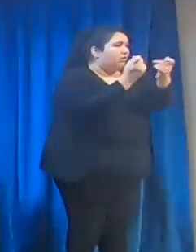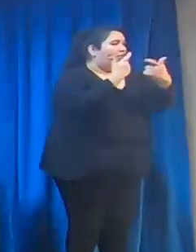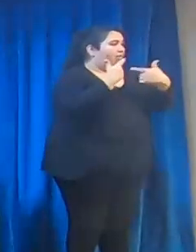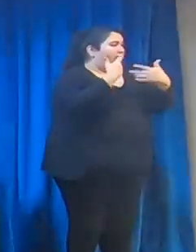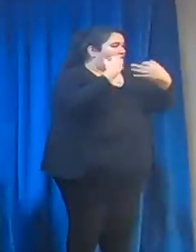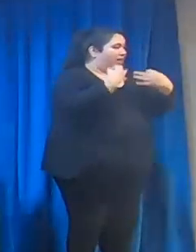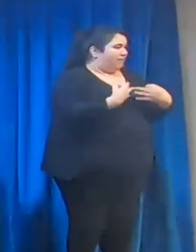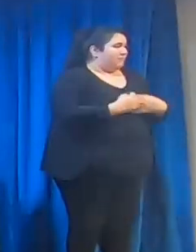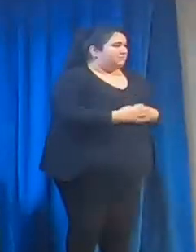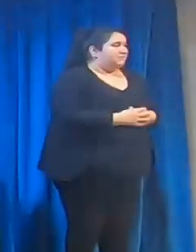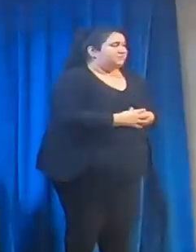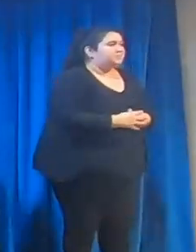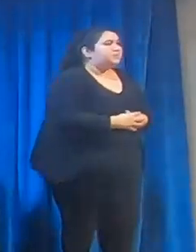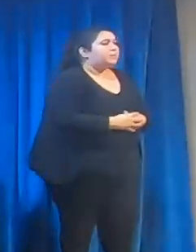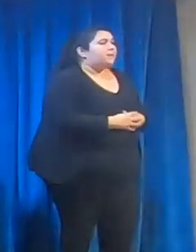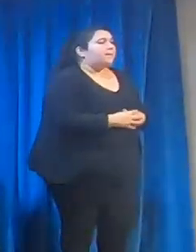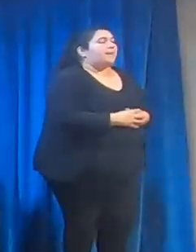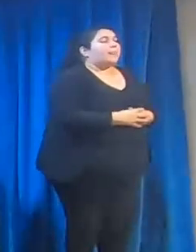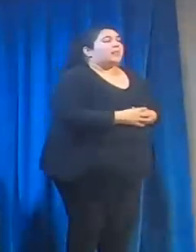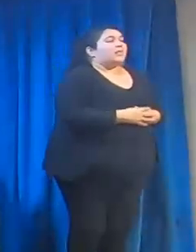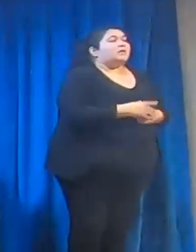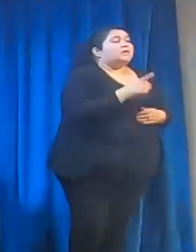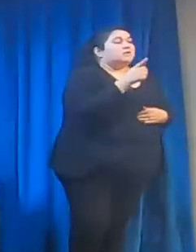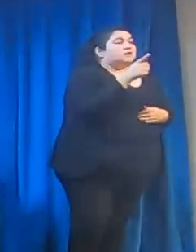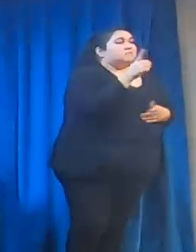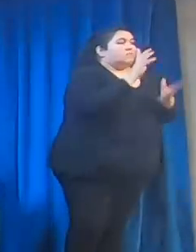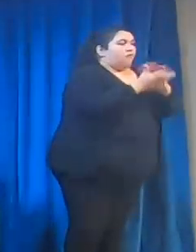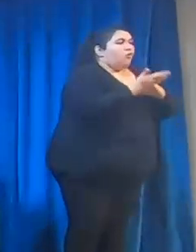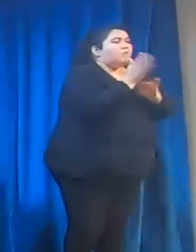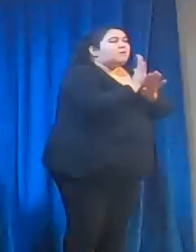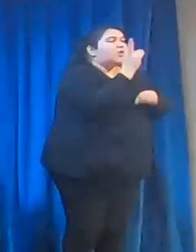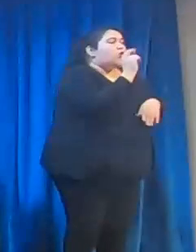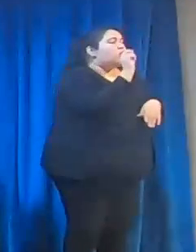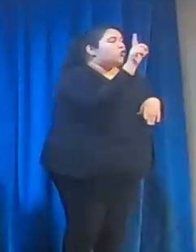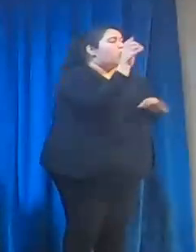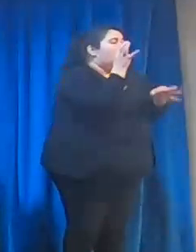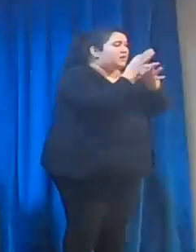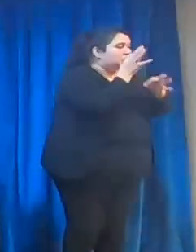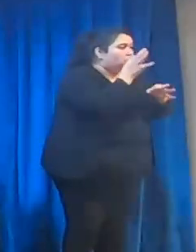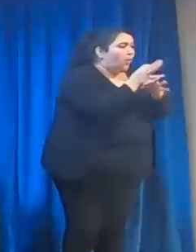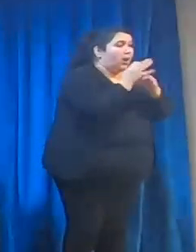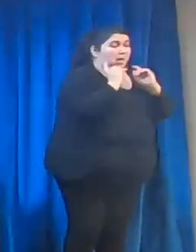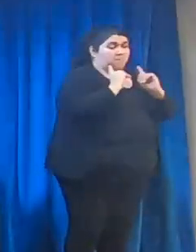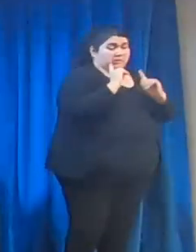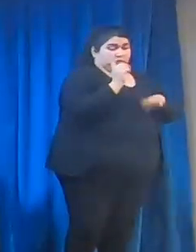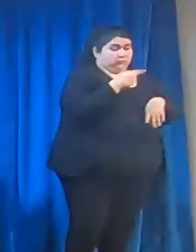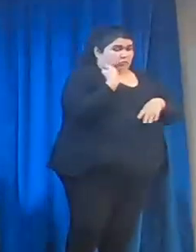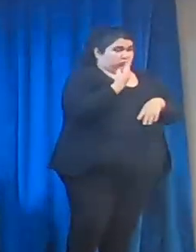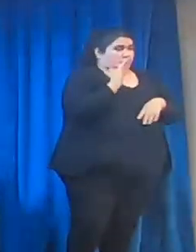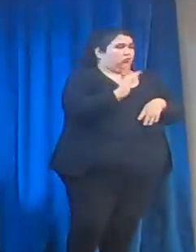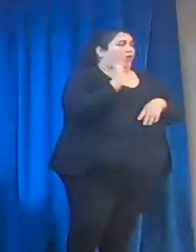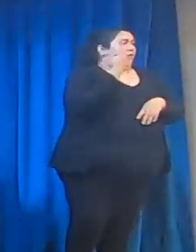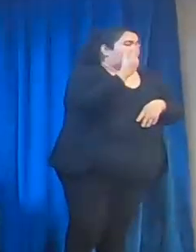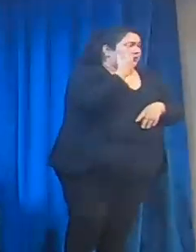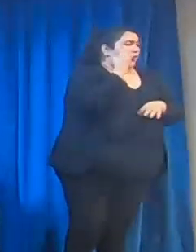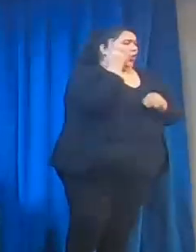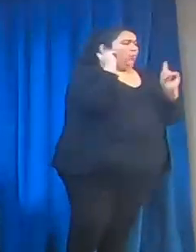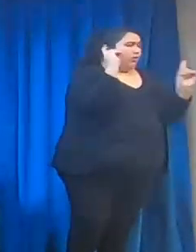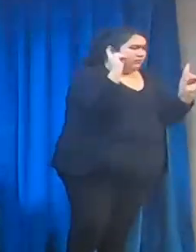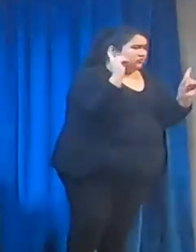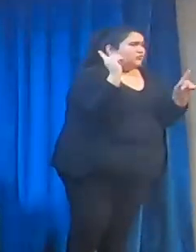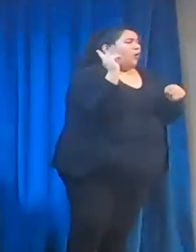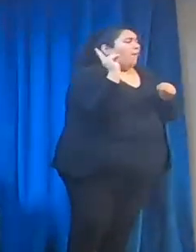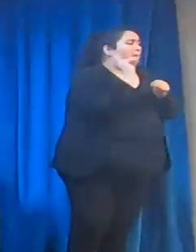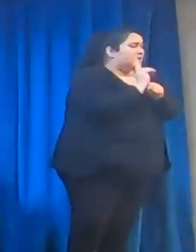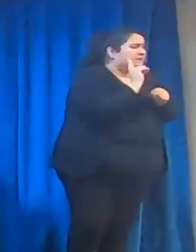De algún modo, ¿no?, uno podría decir que los profesores ocupan un rol en la escuela, así como podemos ver el director, el profesor, el